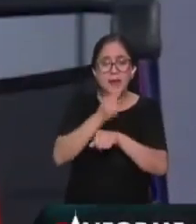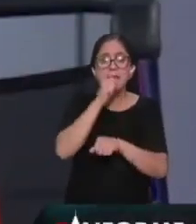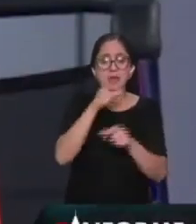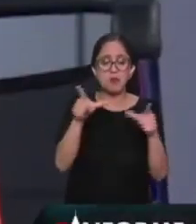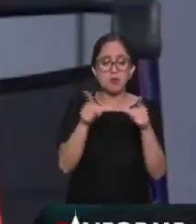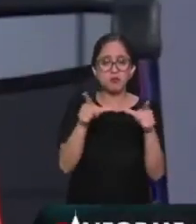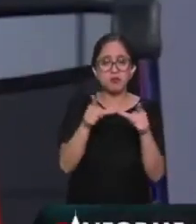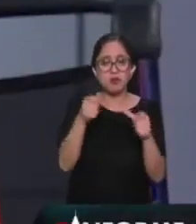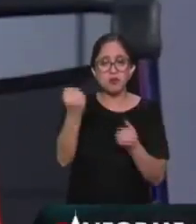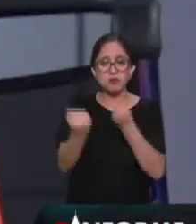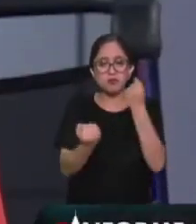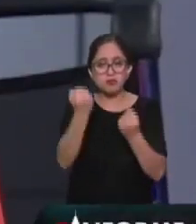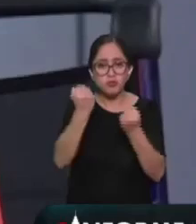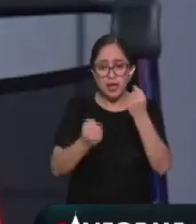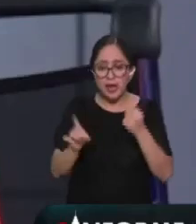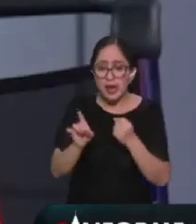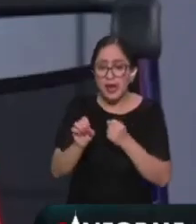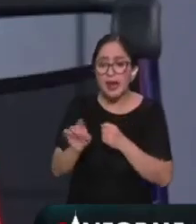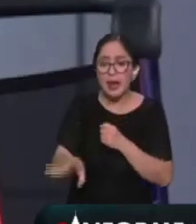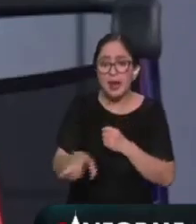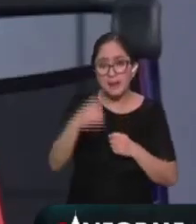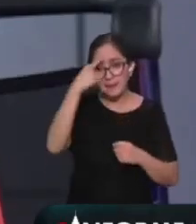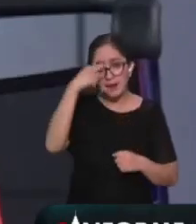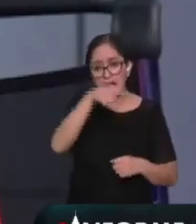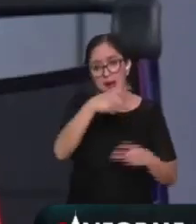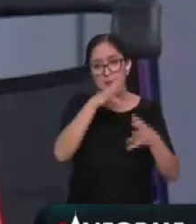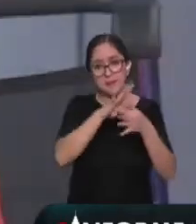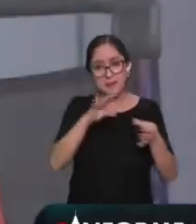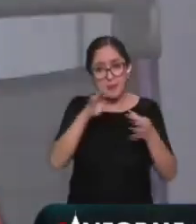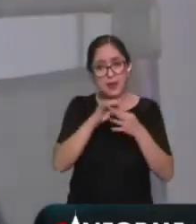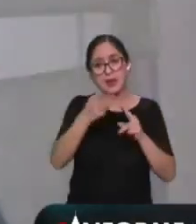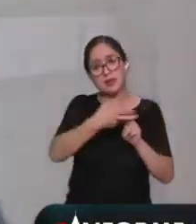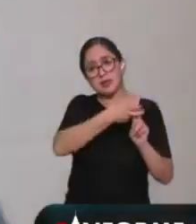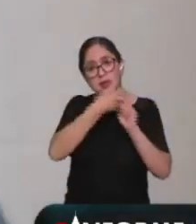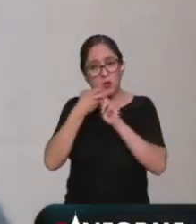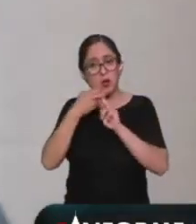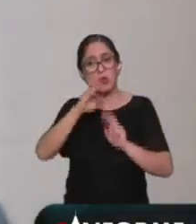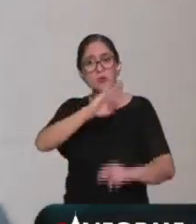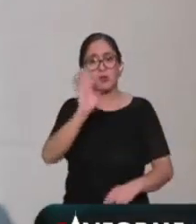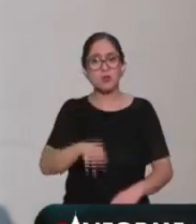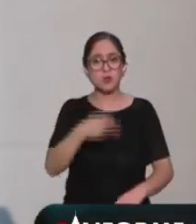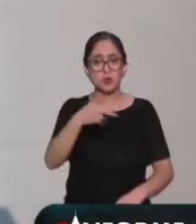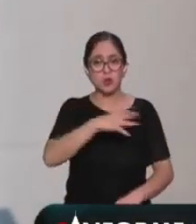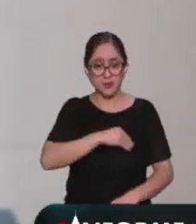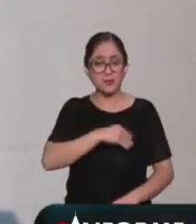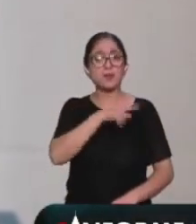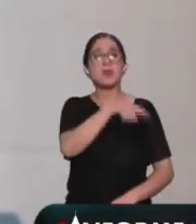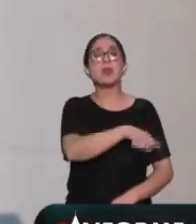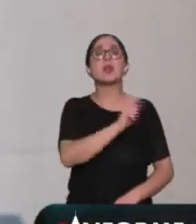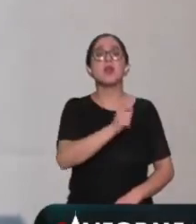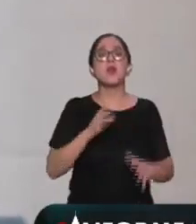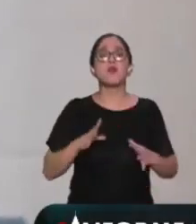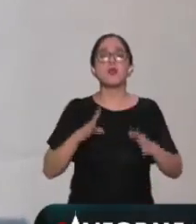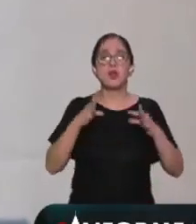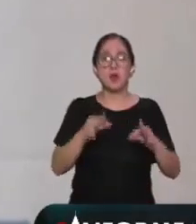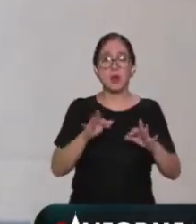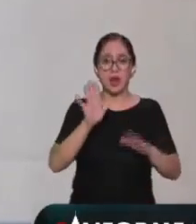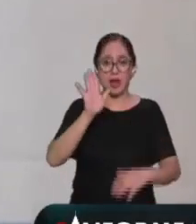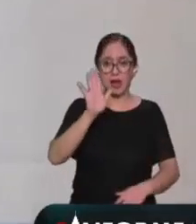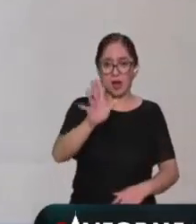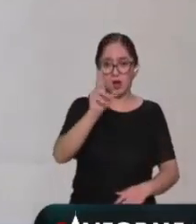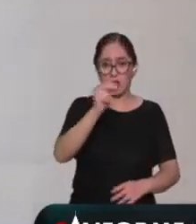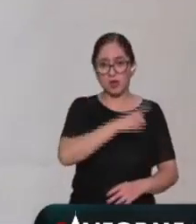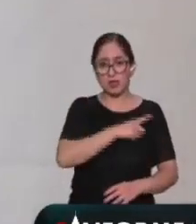han presentado en contra de los acusados del secuestro y homicidio de su hijo. La fundadora de la Asociación Alto al Secuestro, desde el inicio del